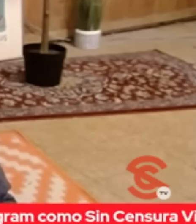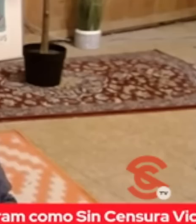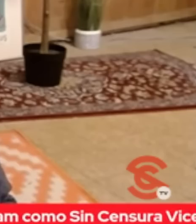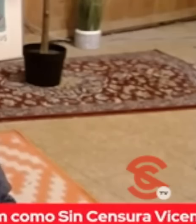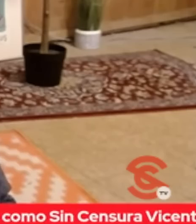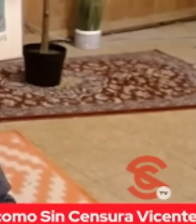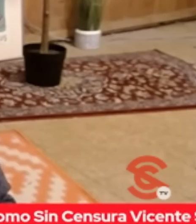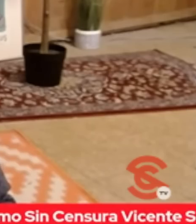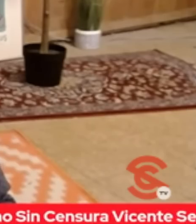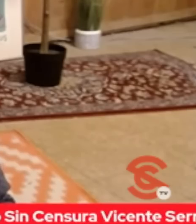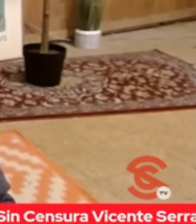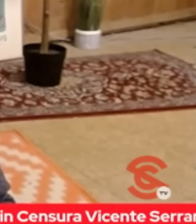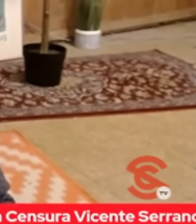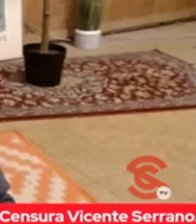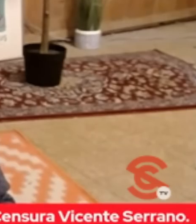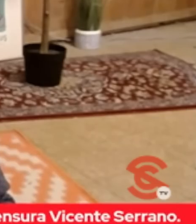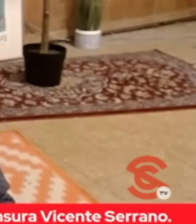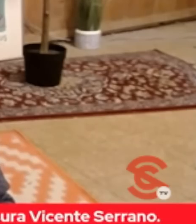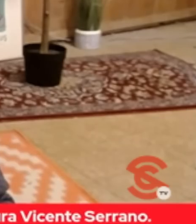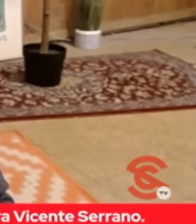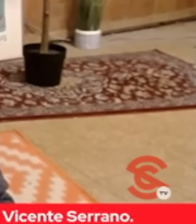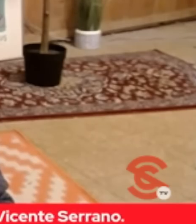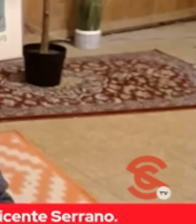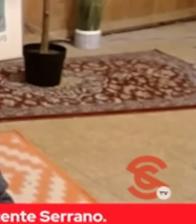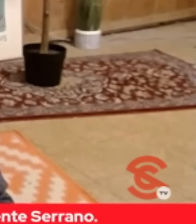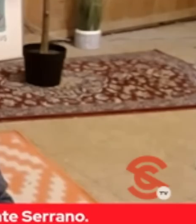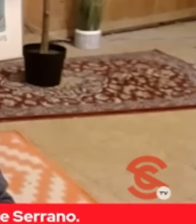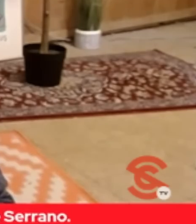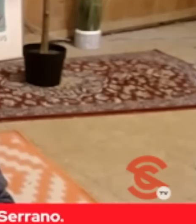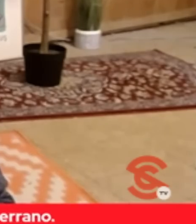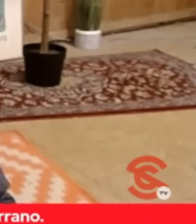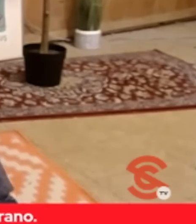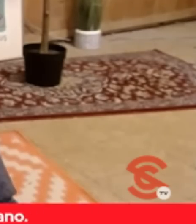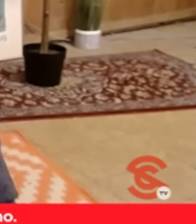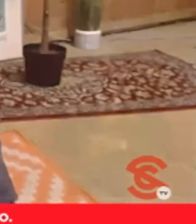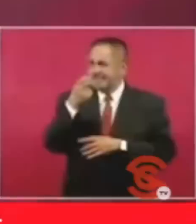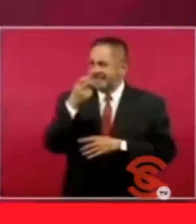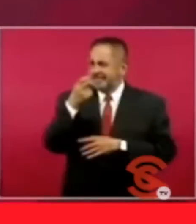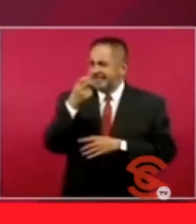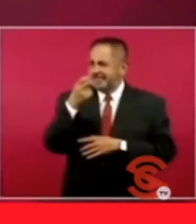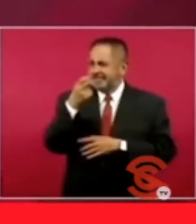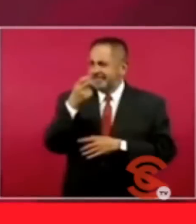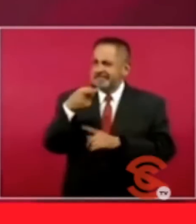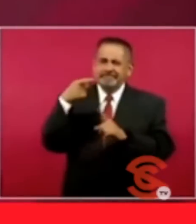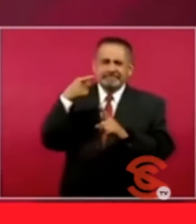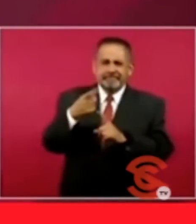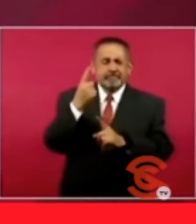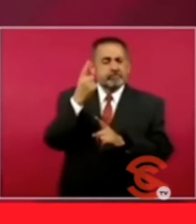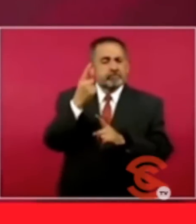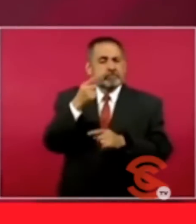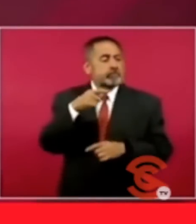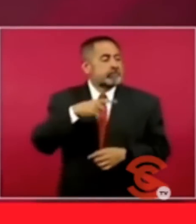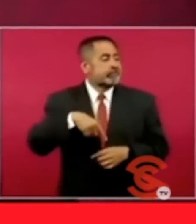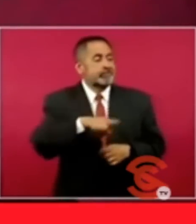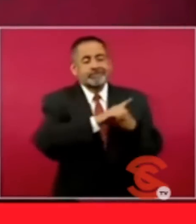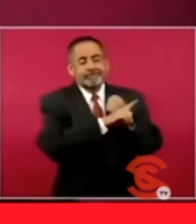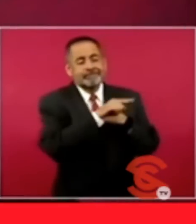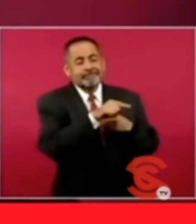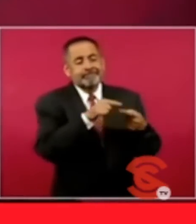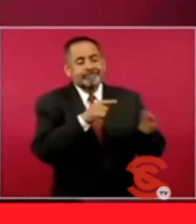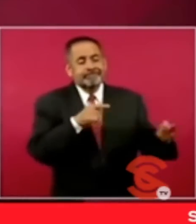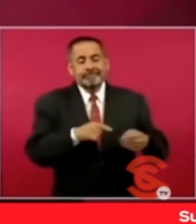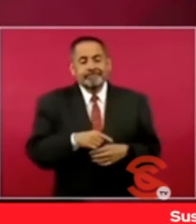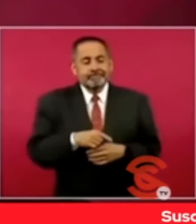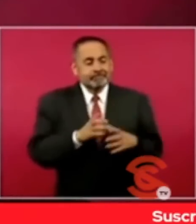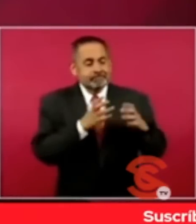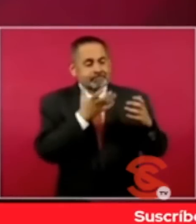los vecinos de su colonia fifí, para hacerlo presidente de la comunidad. A ver, esto fue lo que dijo el presidente. Uno de los problemas que tiene